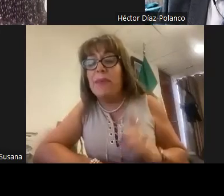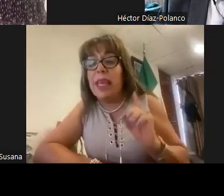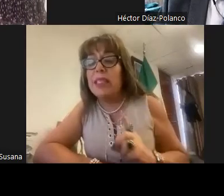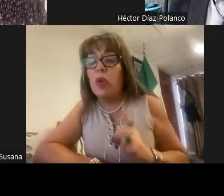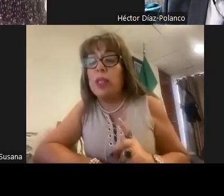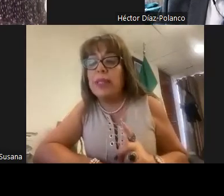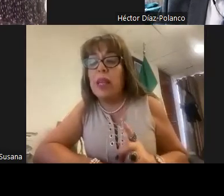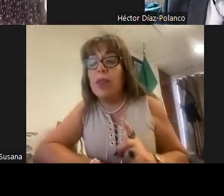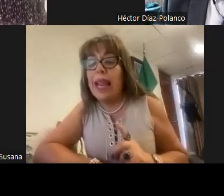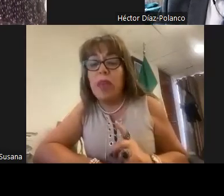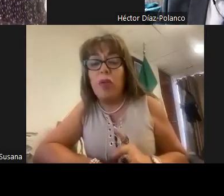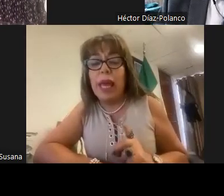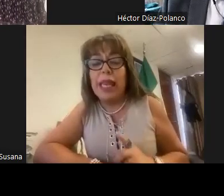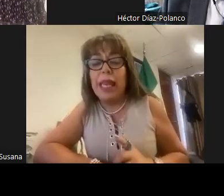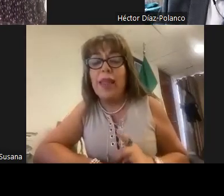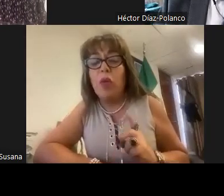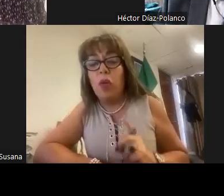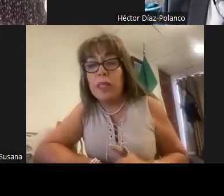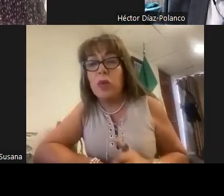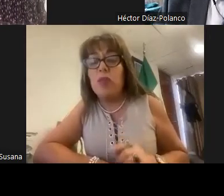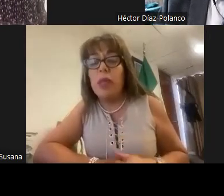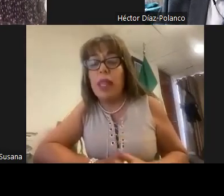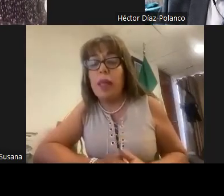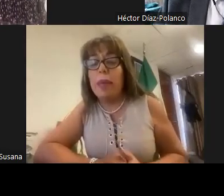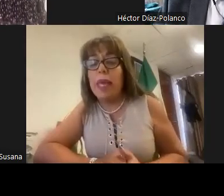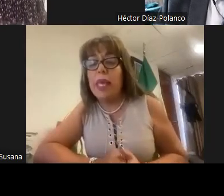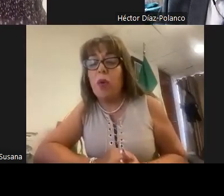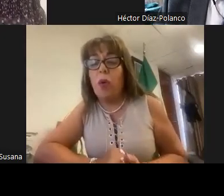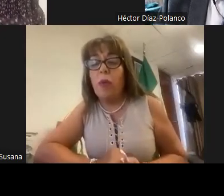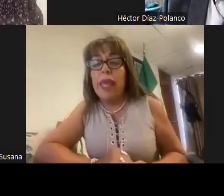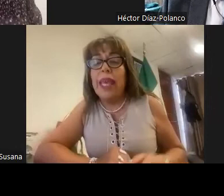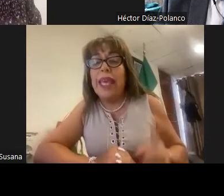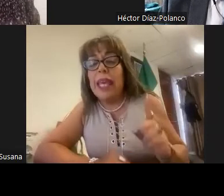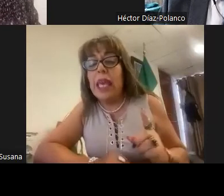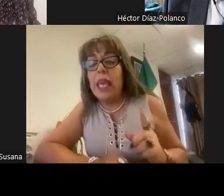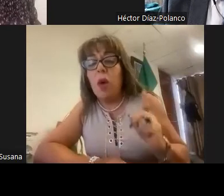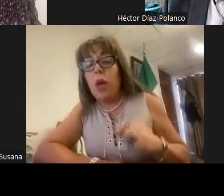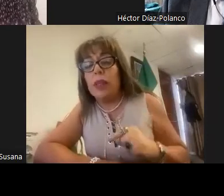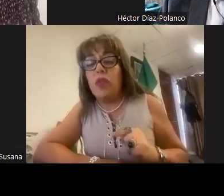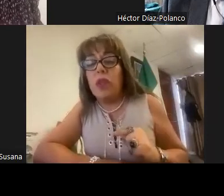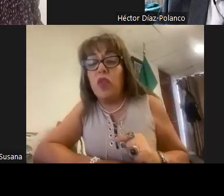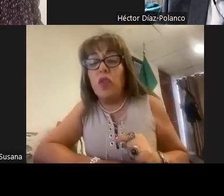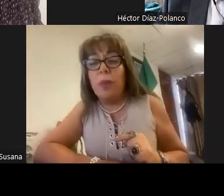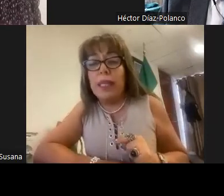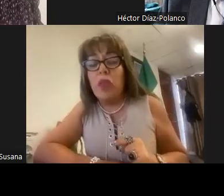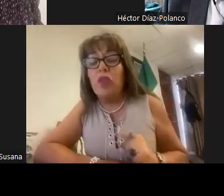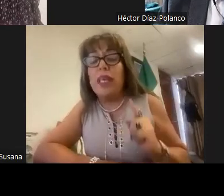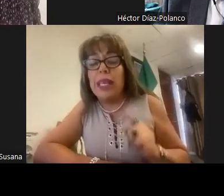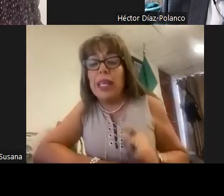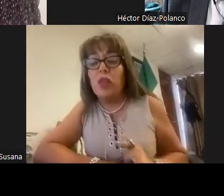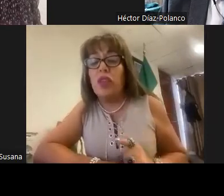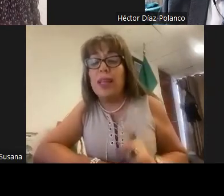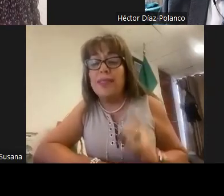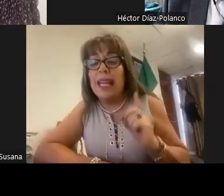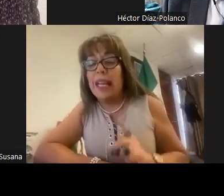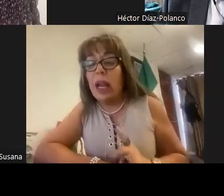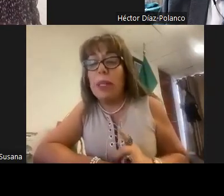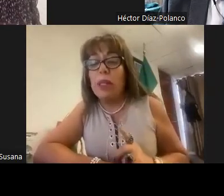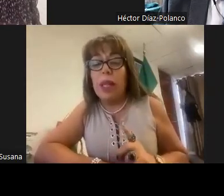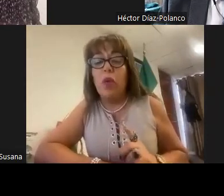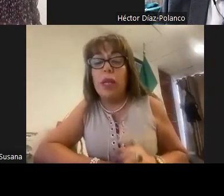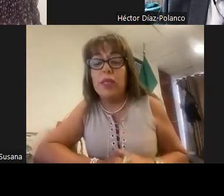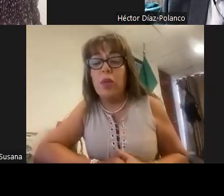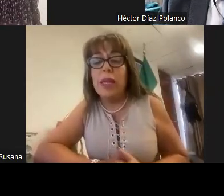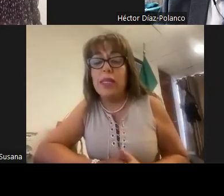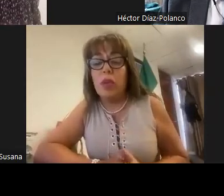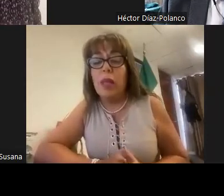y 23 de la Ley Orgánica del Congreso de la Ciudad de México y 492 y 510 del Reglamento